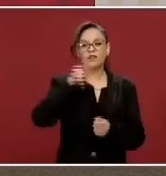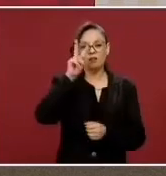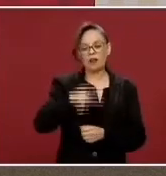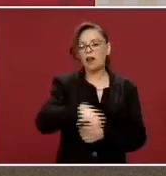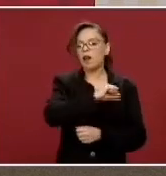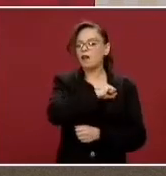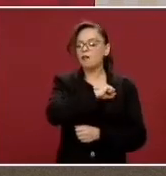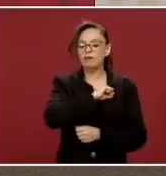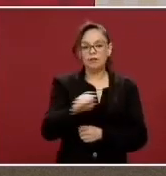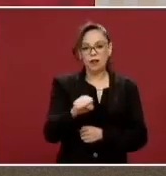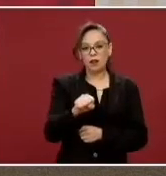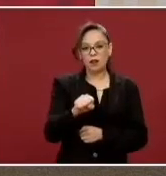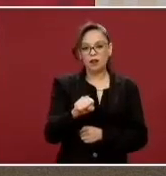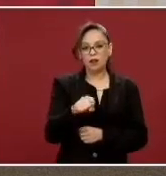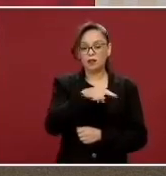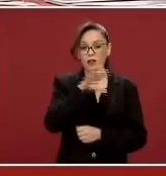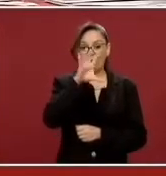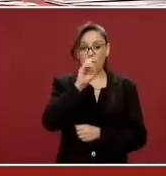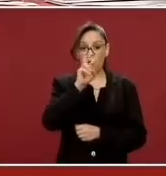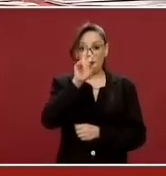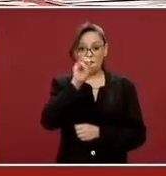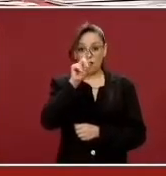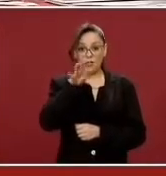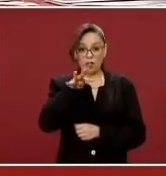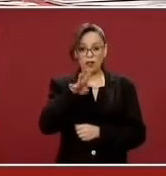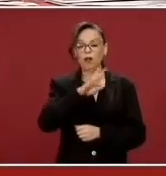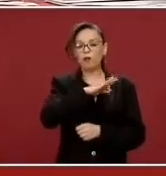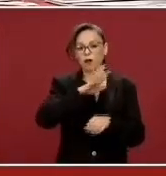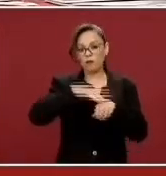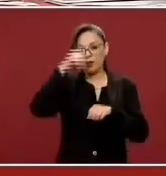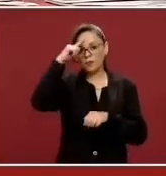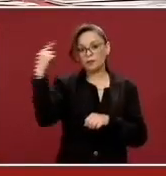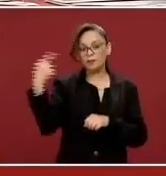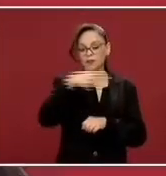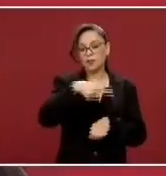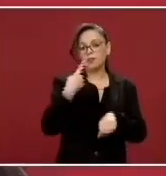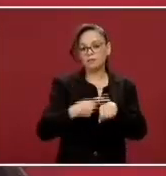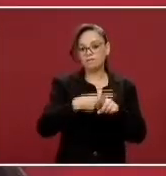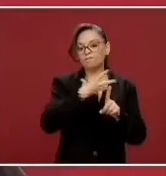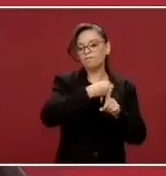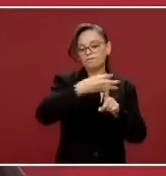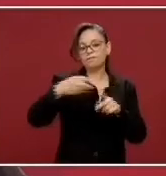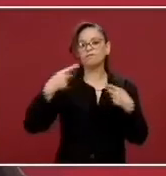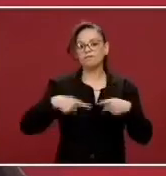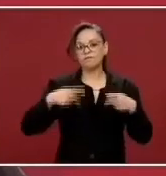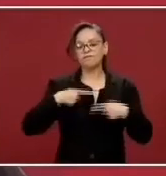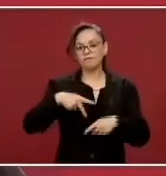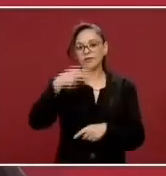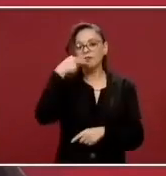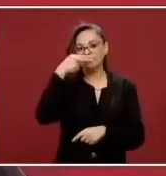contraproducente para la enfermedad COVID y también el uso de los cigarrillos electrónicos.